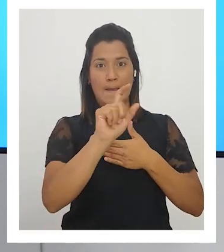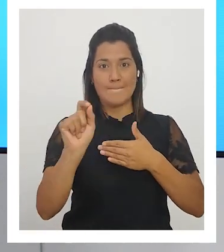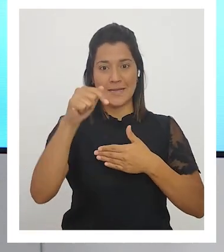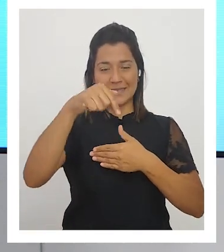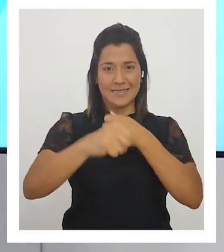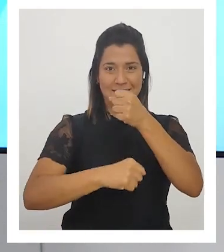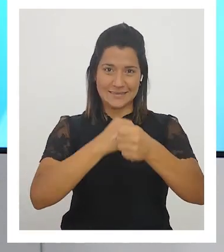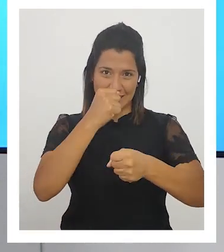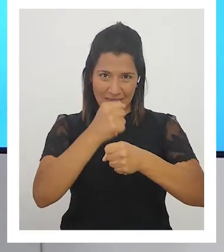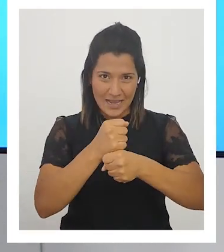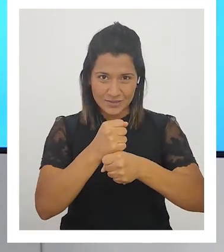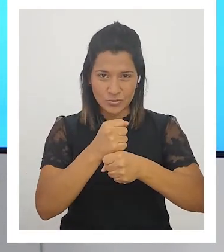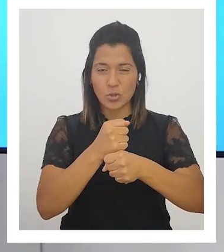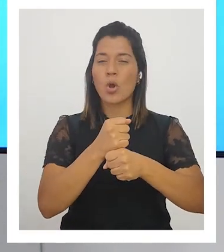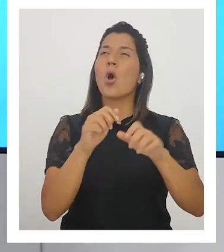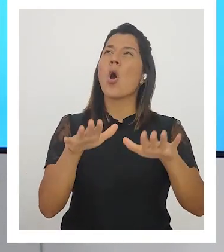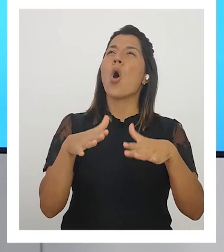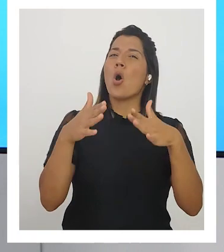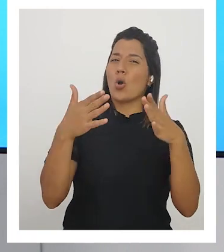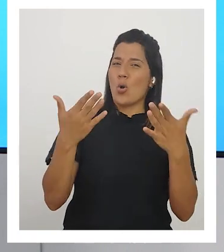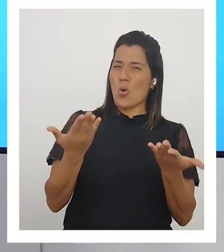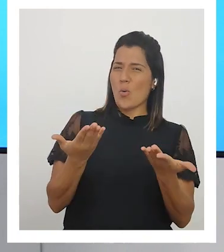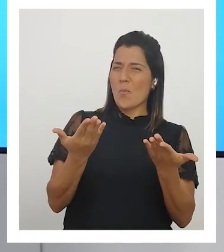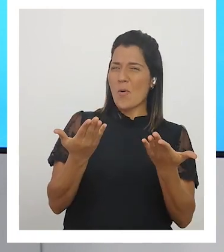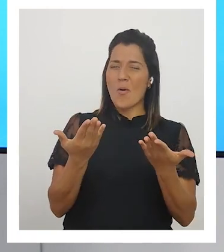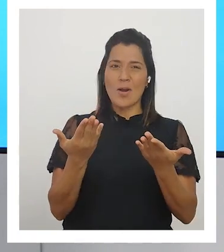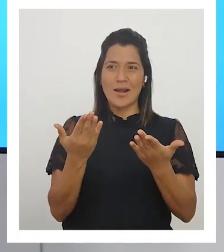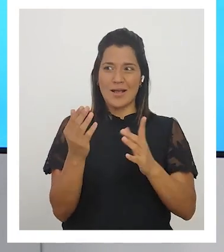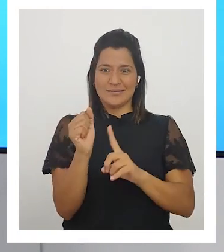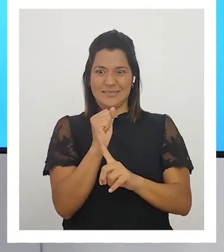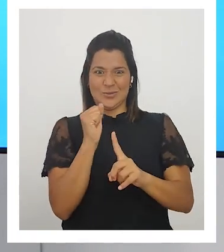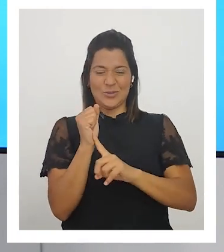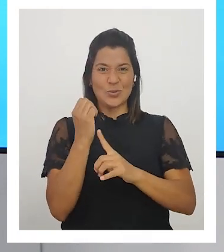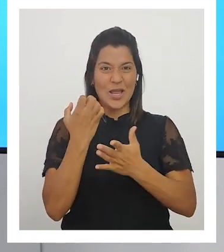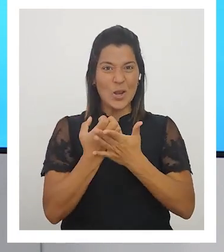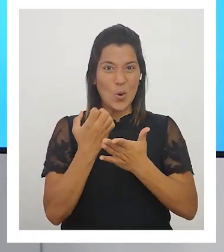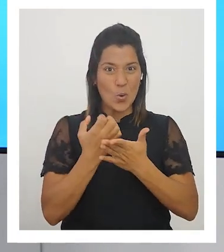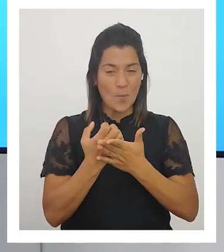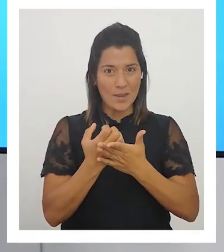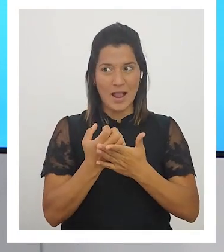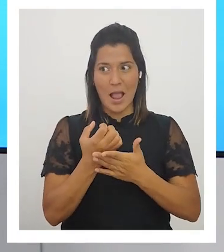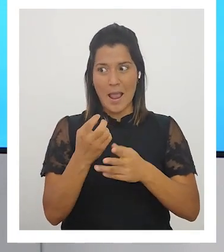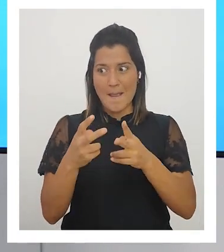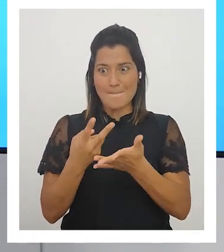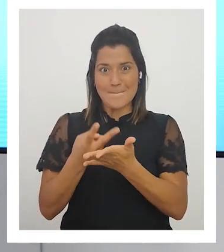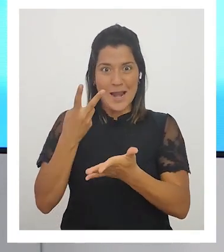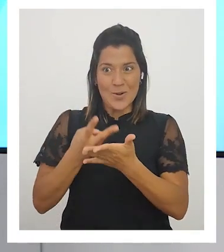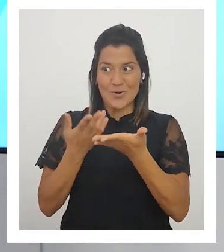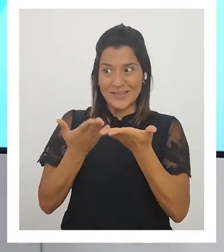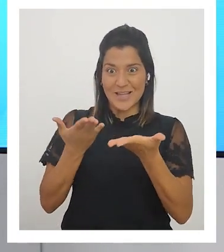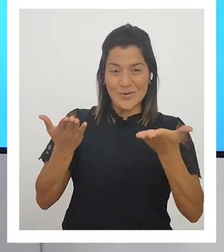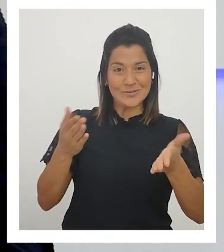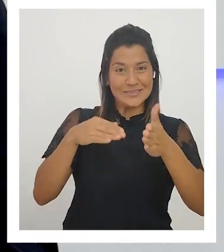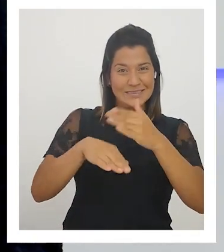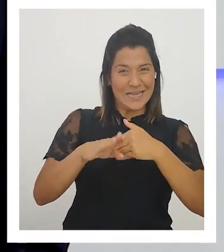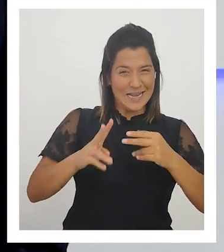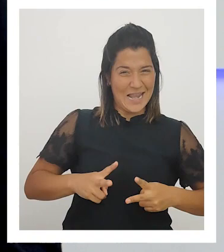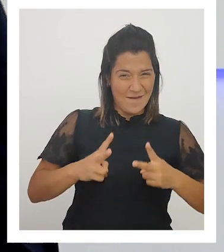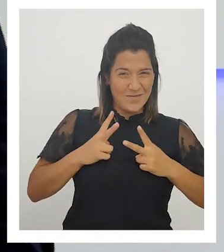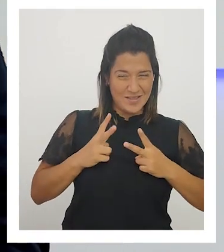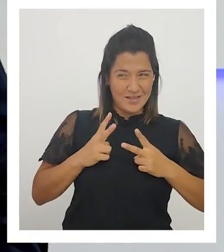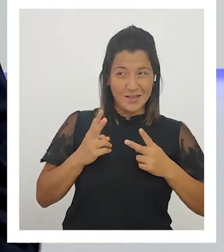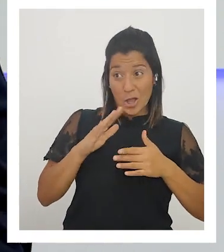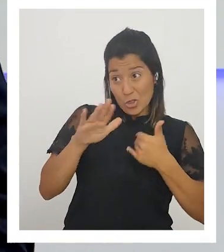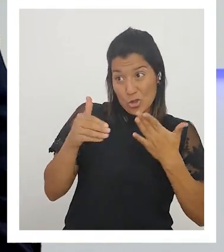¿Cómo podría valorarse el costo de la vida? Un tema que sin duda alguna a todos nos interesa. Sí,